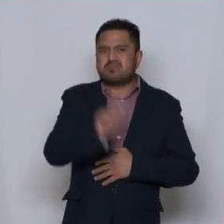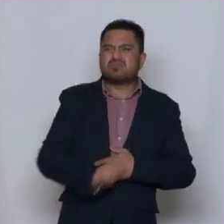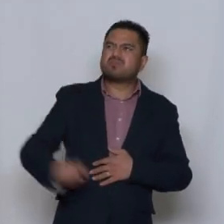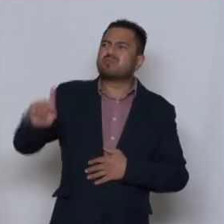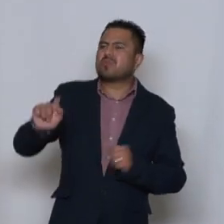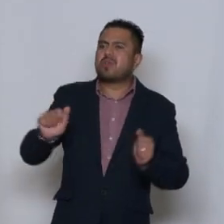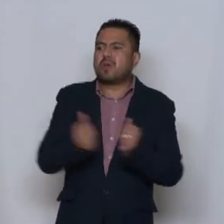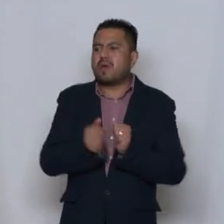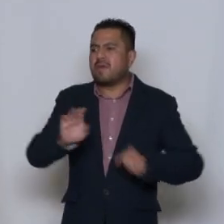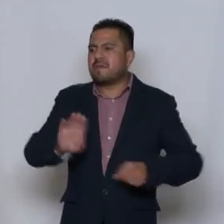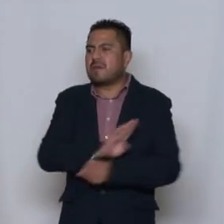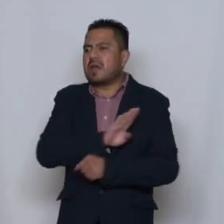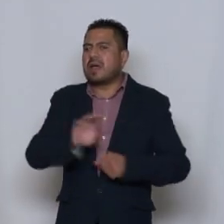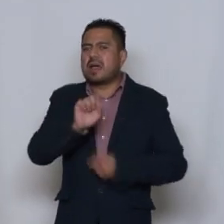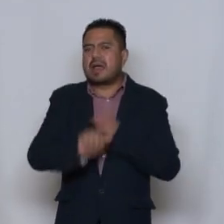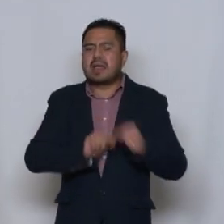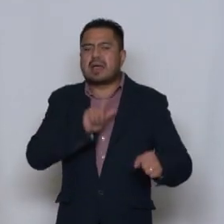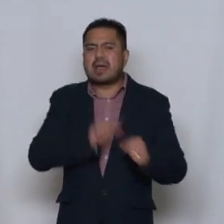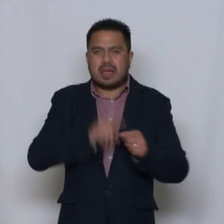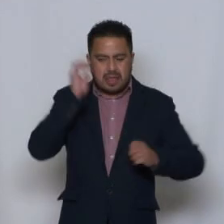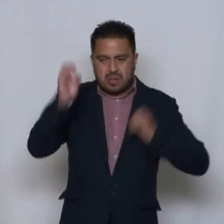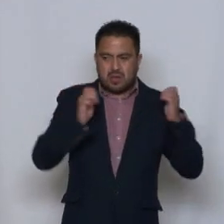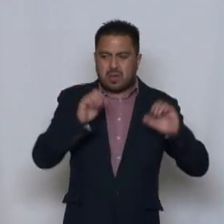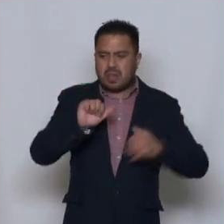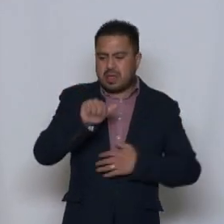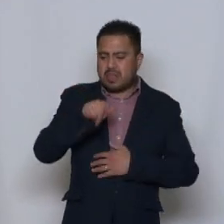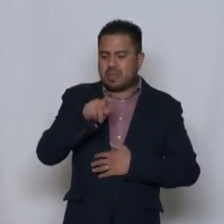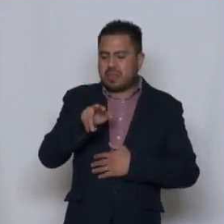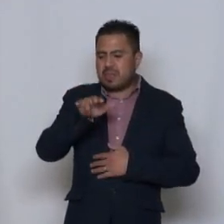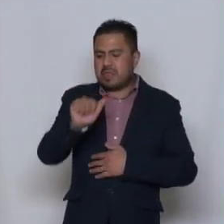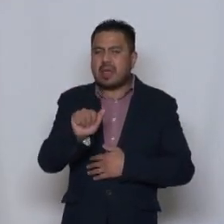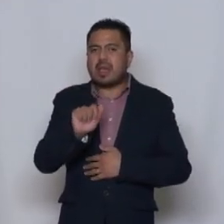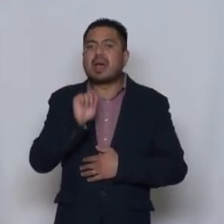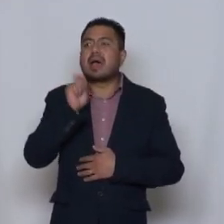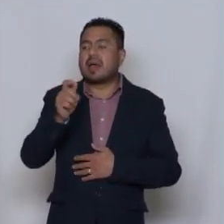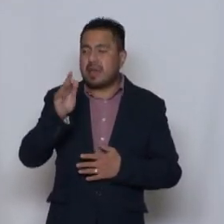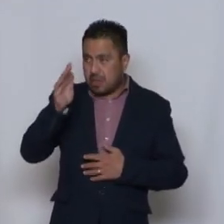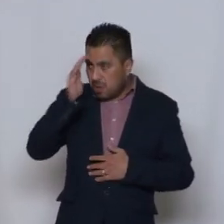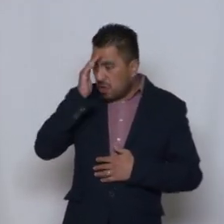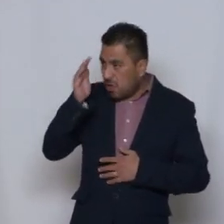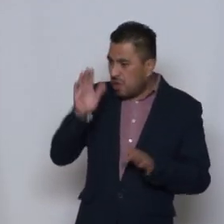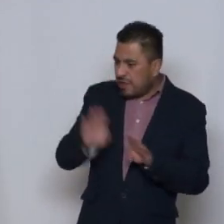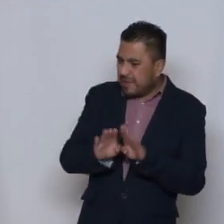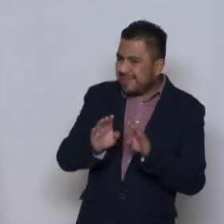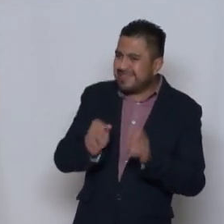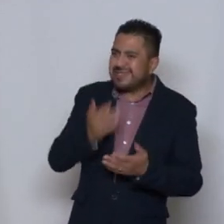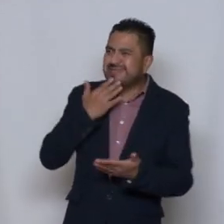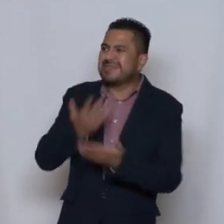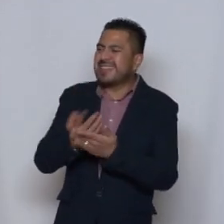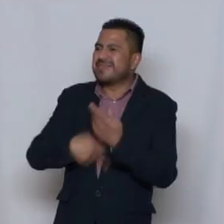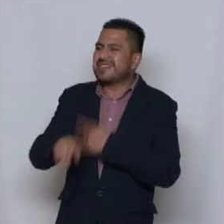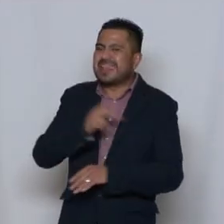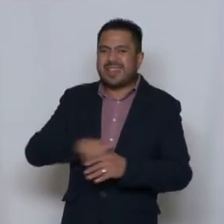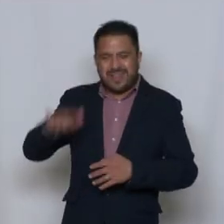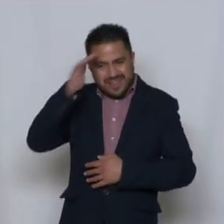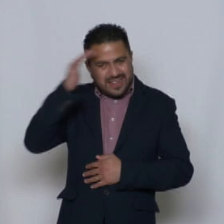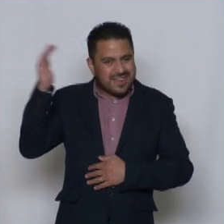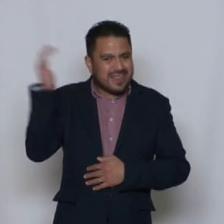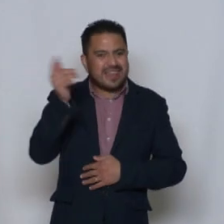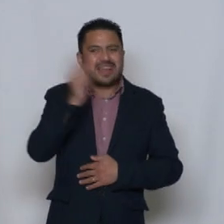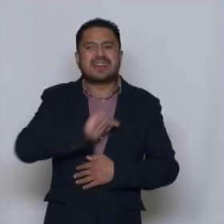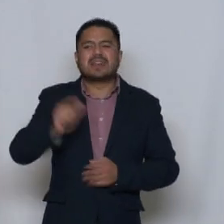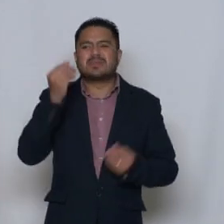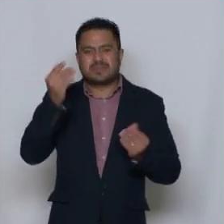en bienestar animal y ecología, Andrea Ugarte Vázquez. Andrea, ¿cómo estás? Bienvenida. Hola, ¿qué tal?